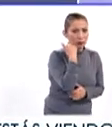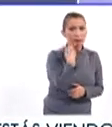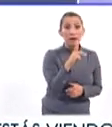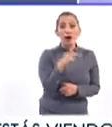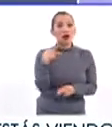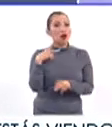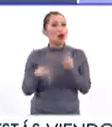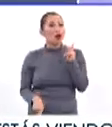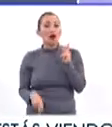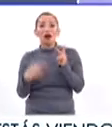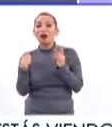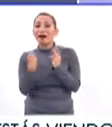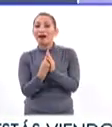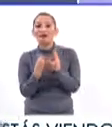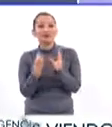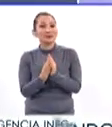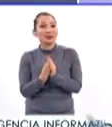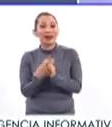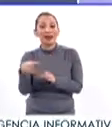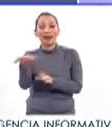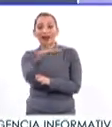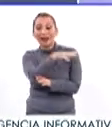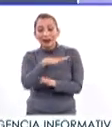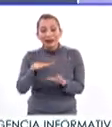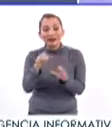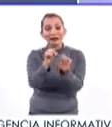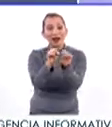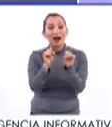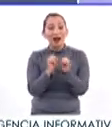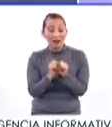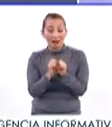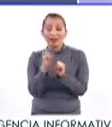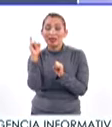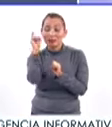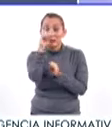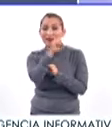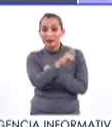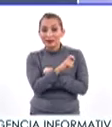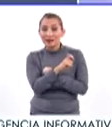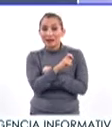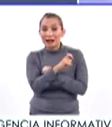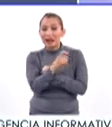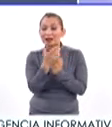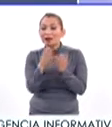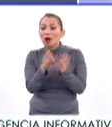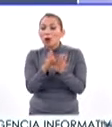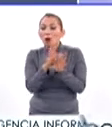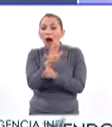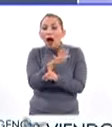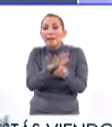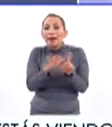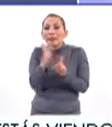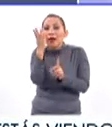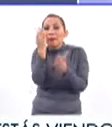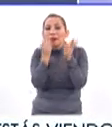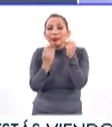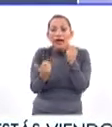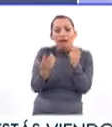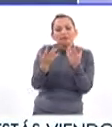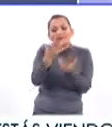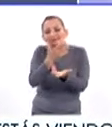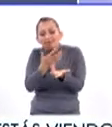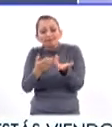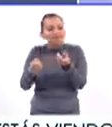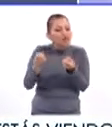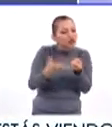no interrumpan la dinámica que se va construyendo en el aula, que es muy difícil también tener un ambiente de aprendizaje, un